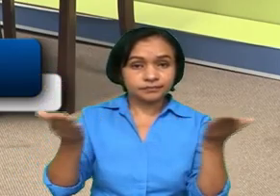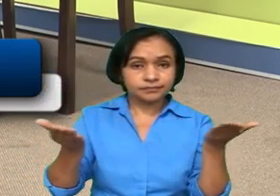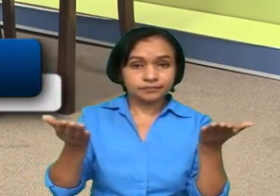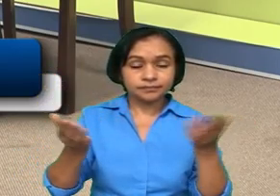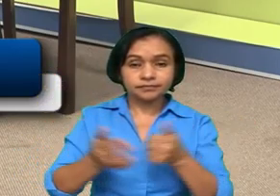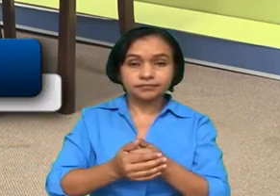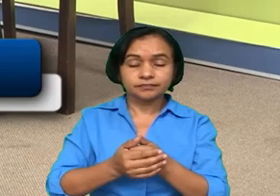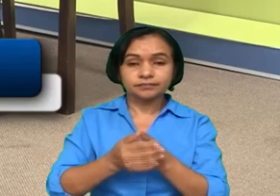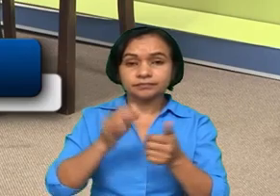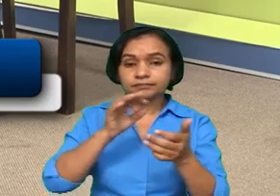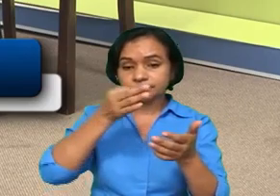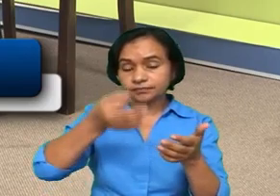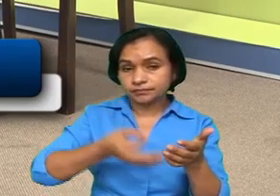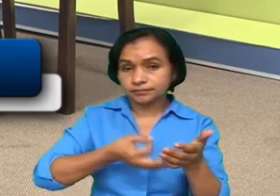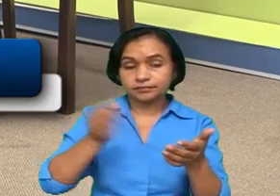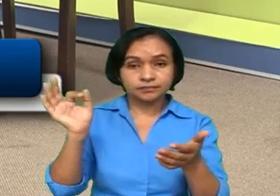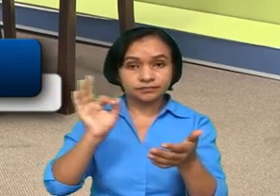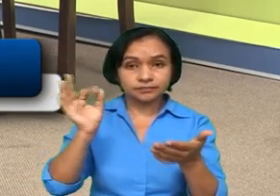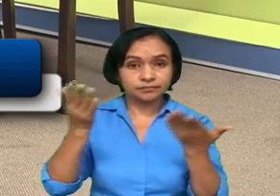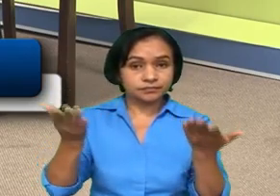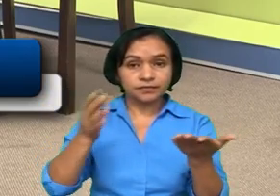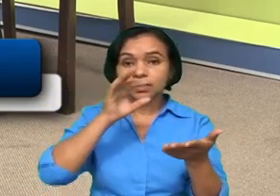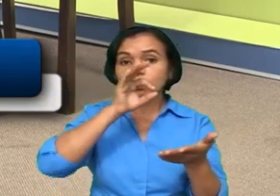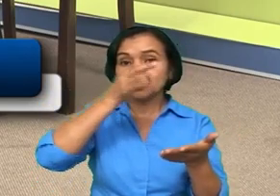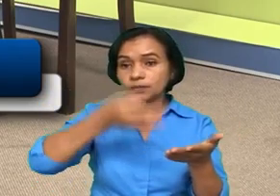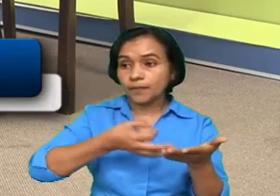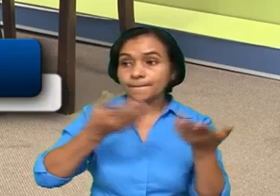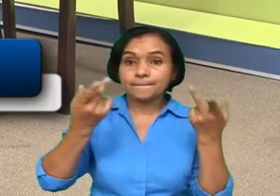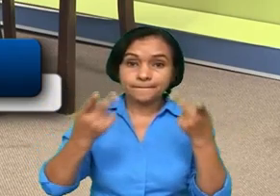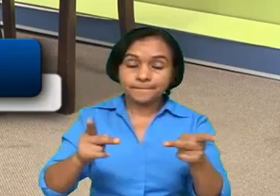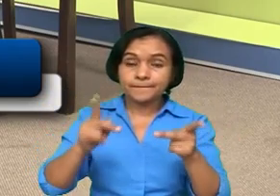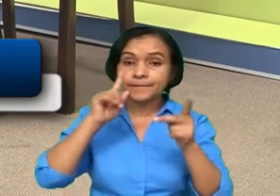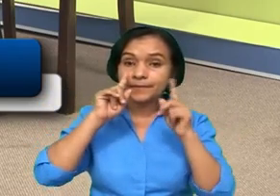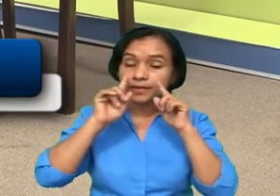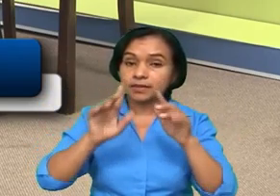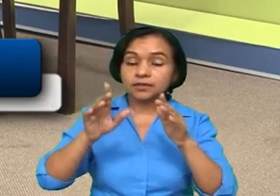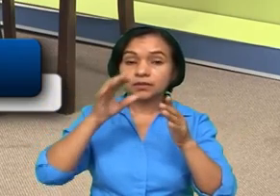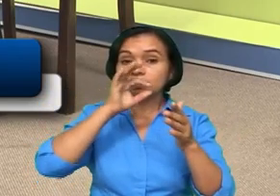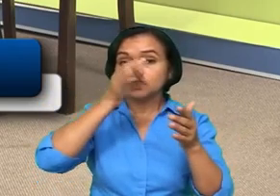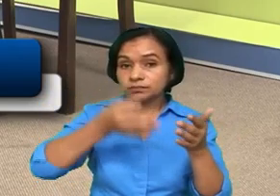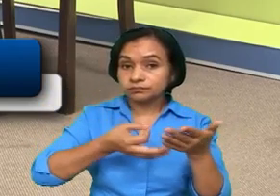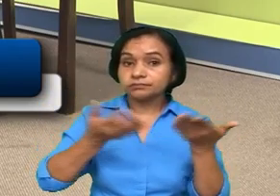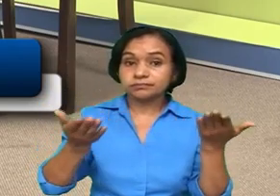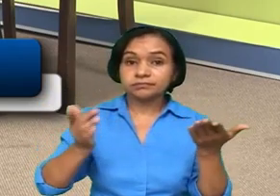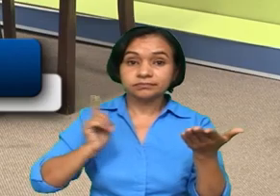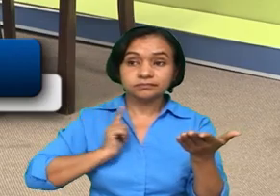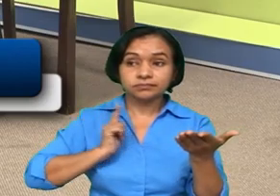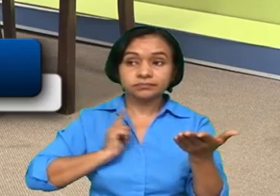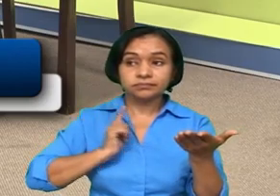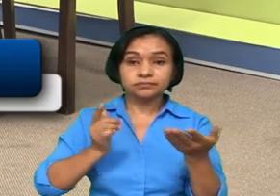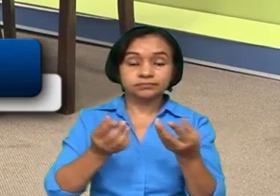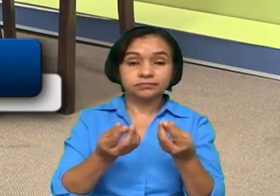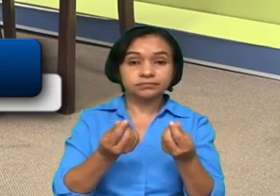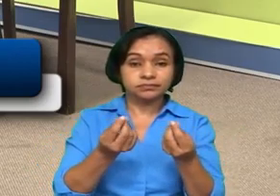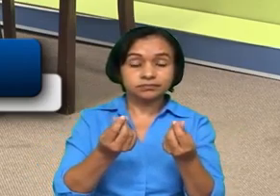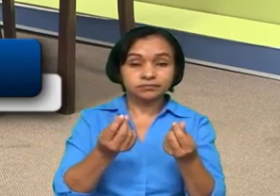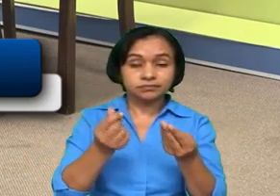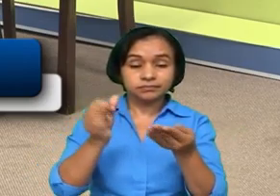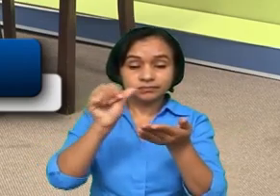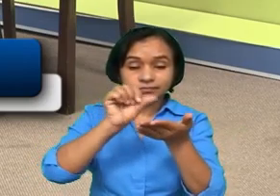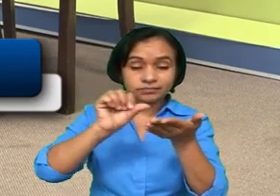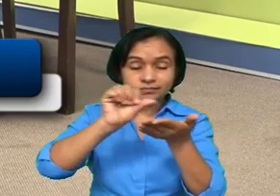es más que todo mecánico, ¿ya? Sí. Sin embargo, el preservativo, el condón, tiene una sustancia